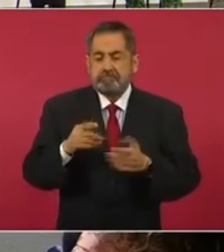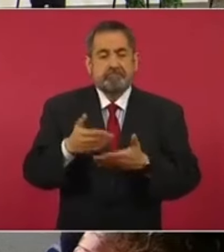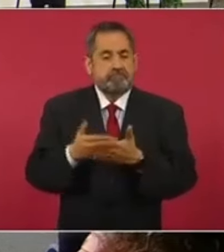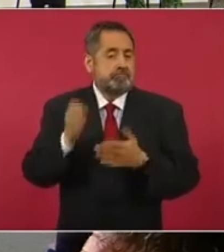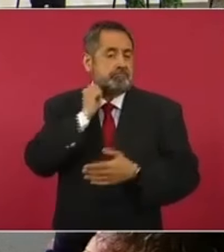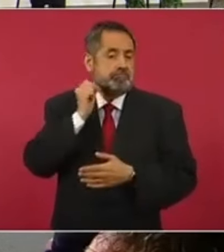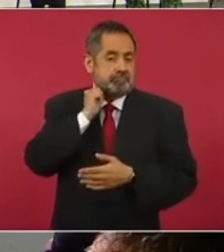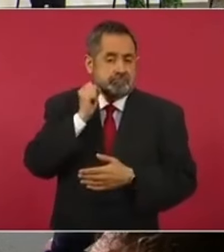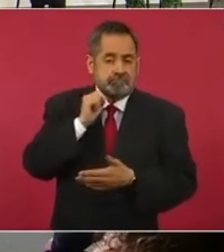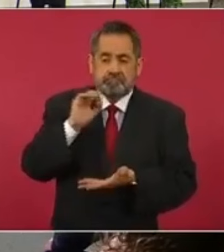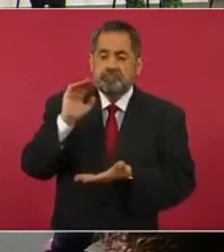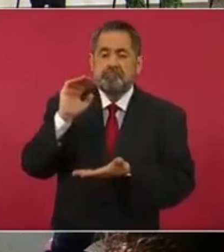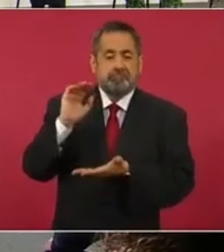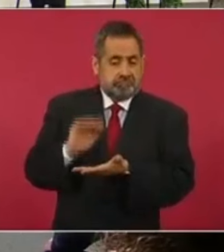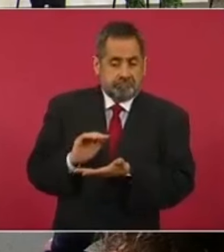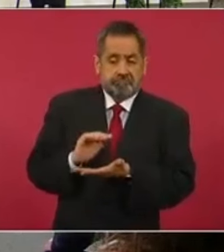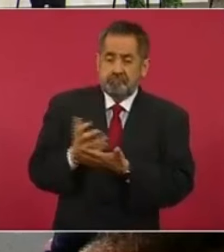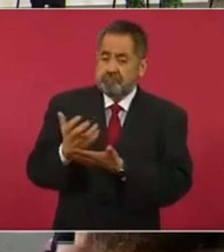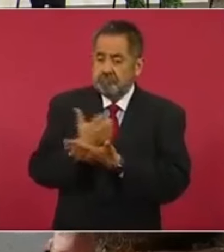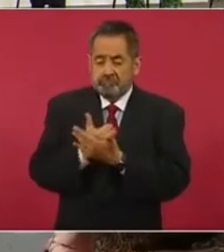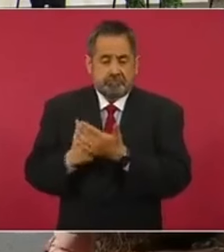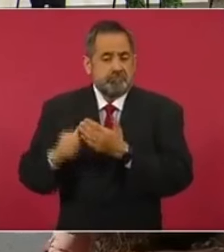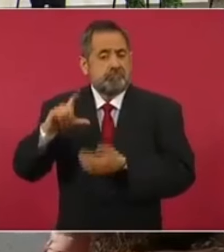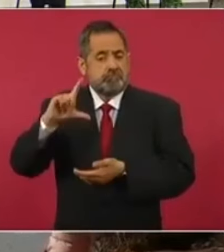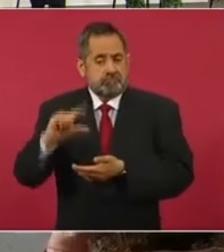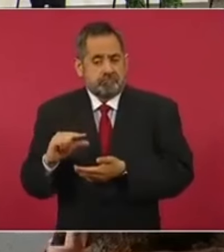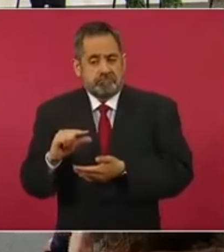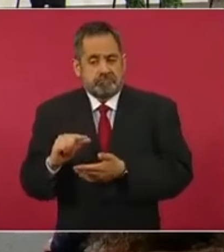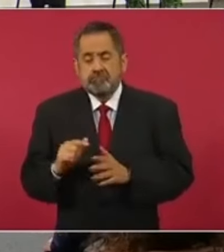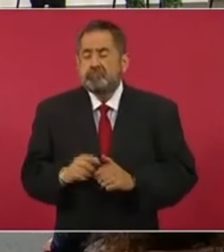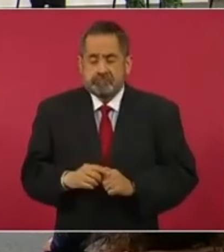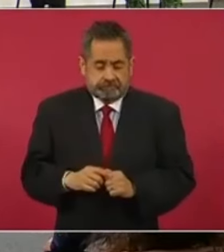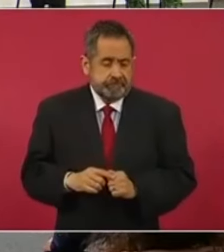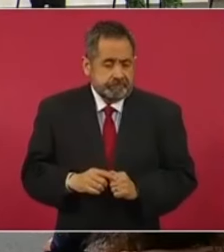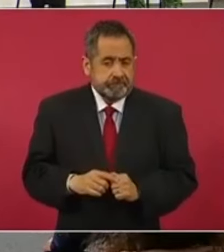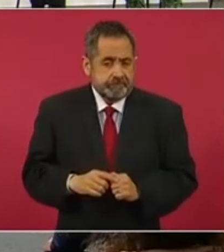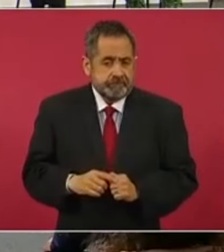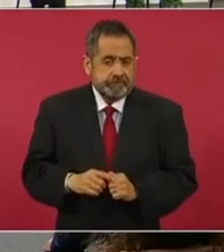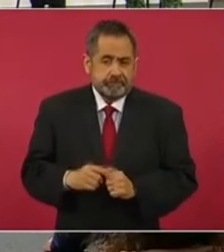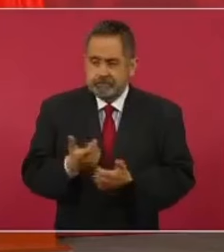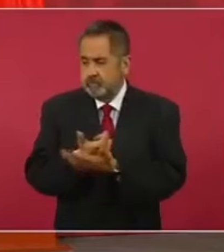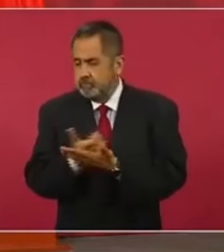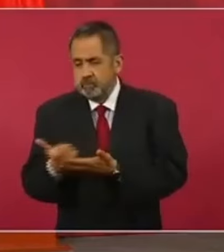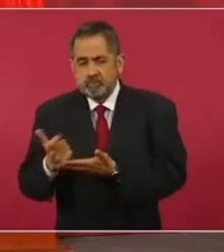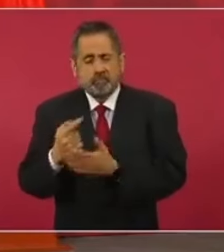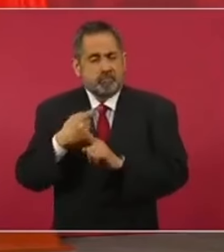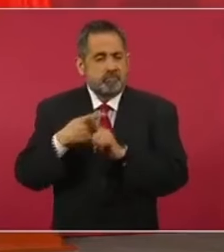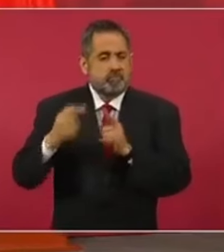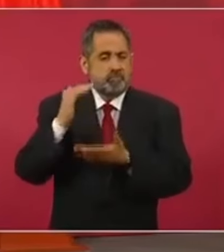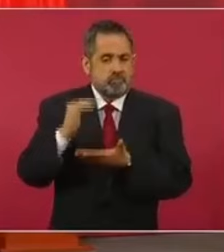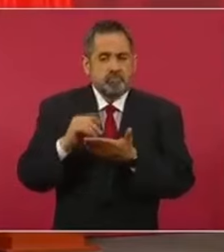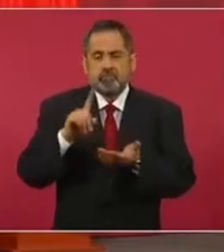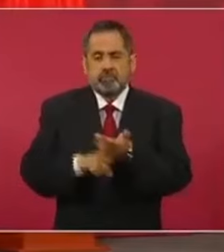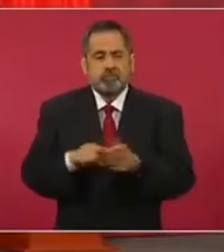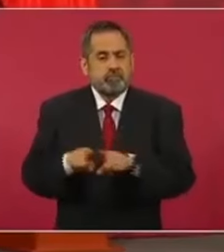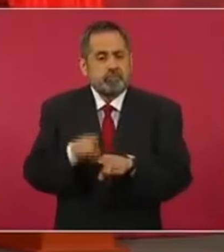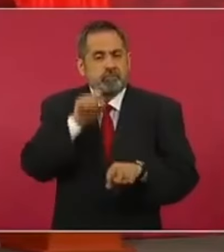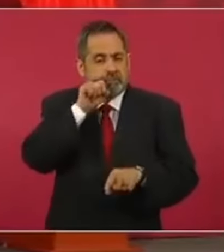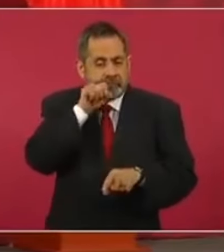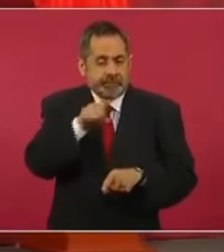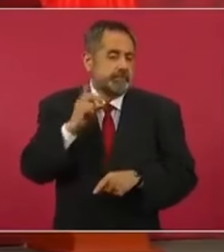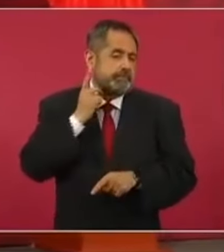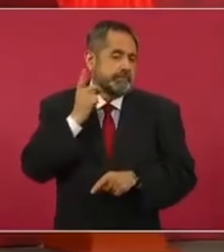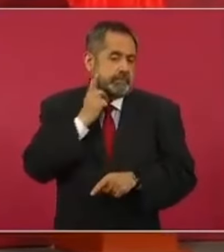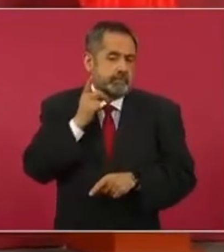los senadores se redujeron el sueldo, y también los diputados, y